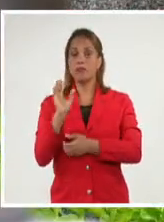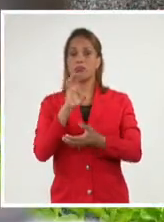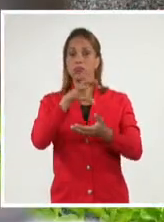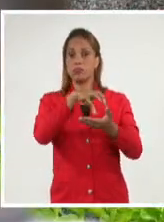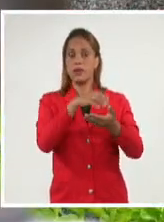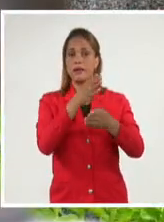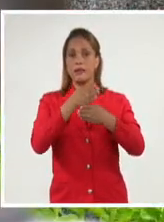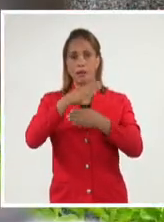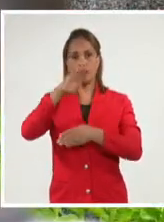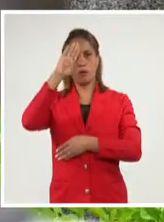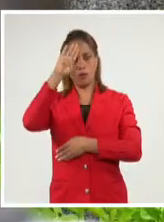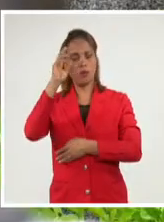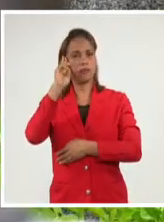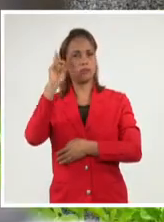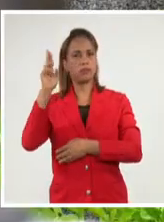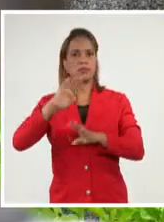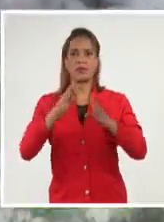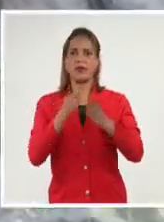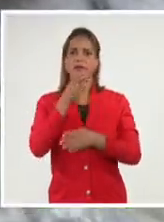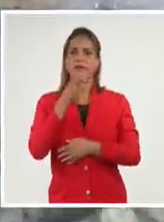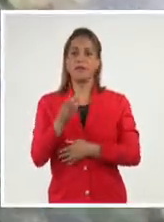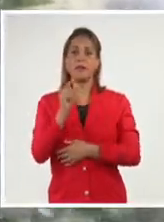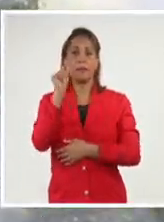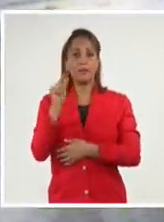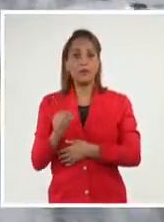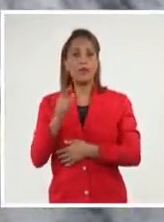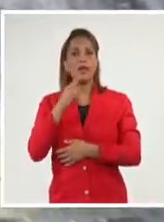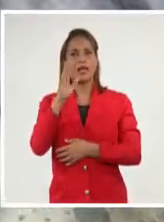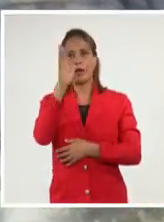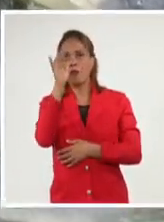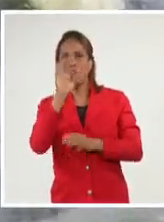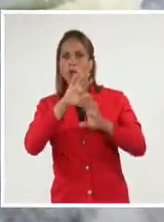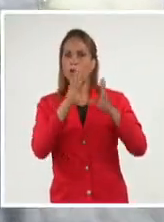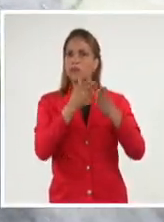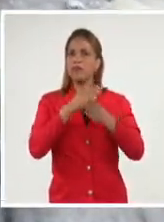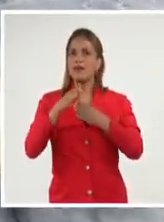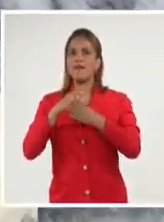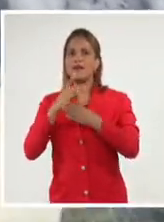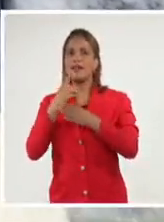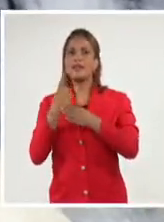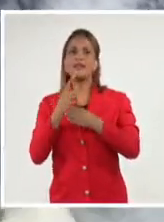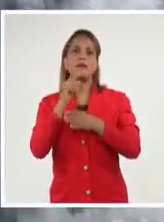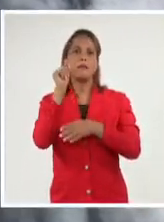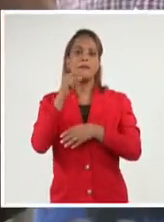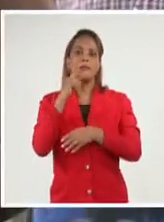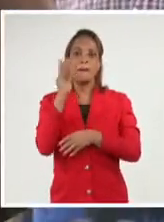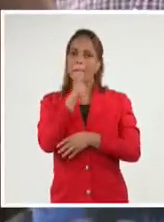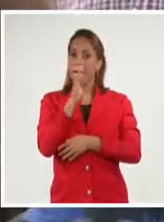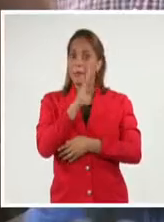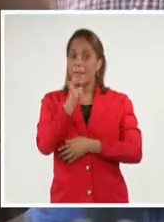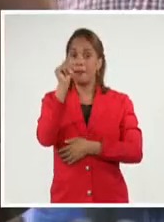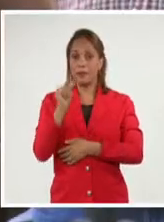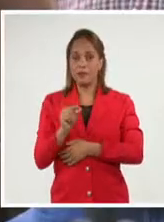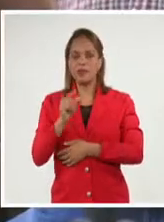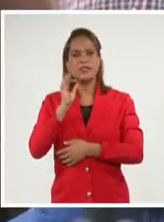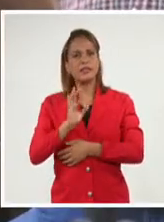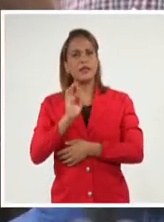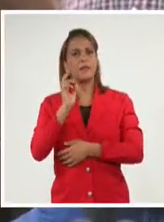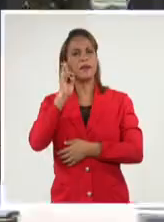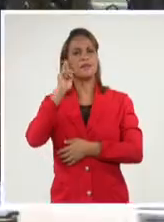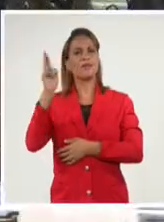honra. El hombre que burló y sobrevivió a más de 600 complots homicidas sigue latente en el corazón y la memoria de